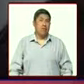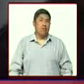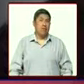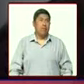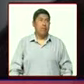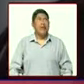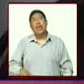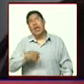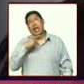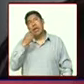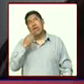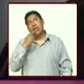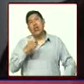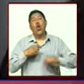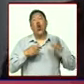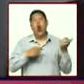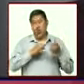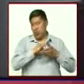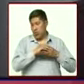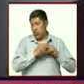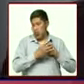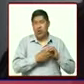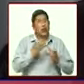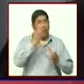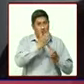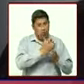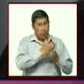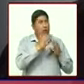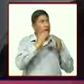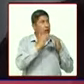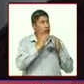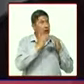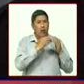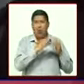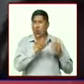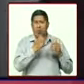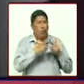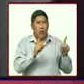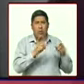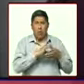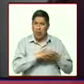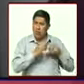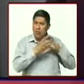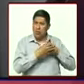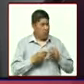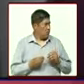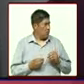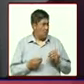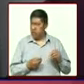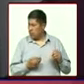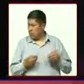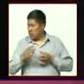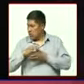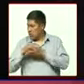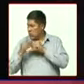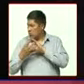Él dice una versión, la dueña de casa nos dijo otra versión, pero no hay coincidencia.